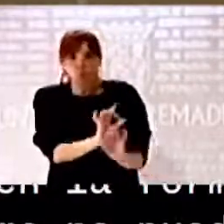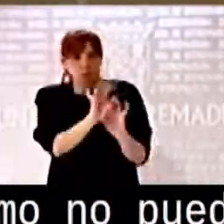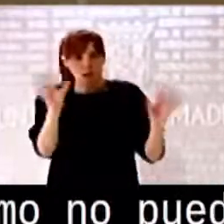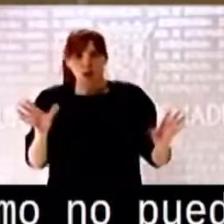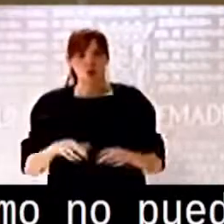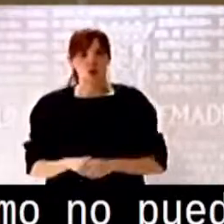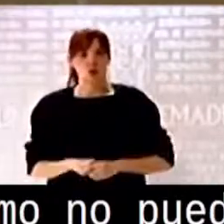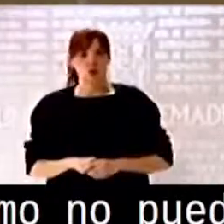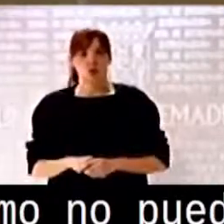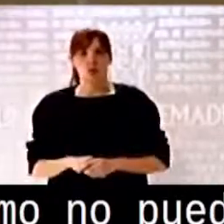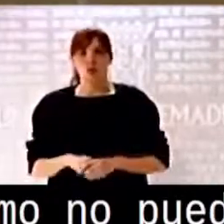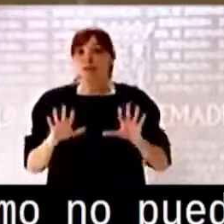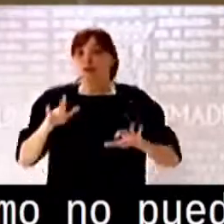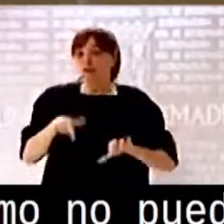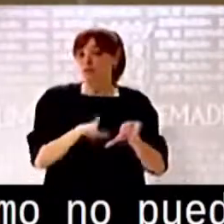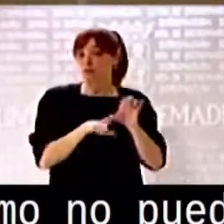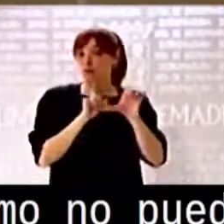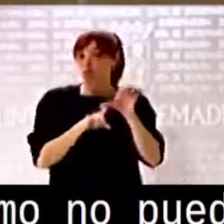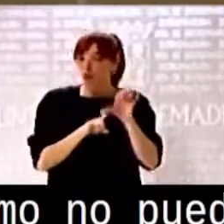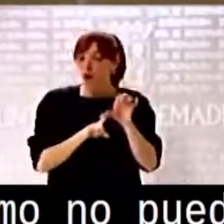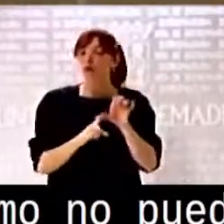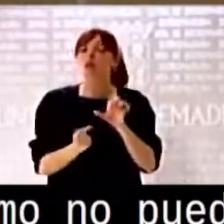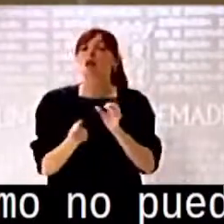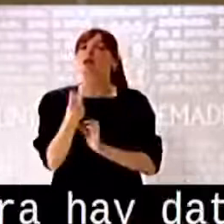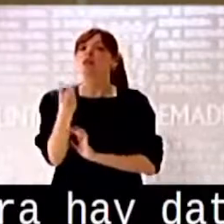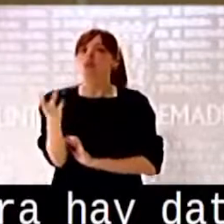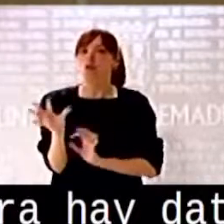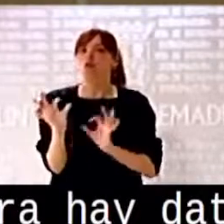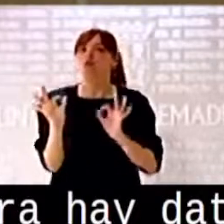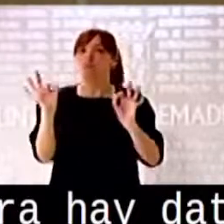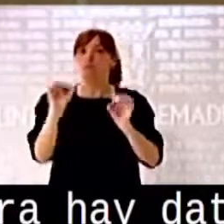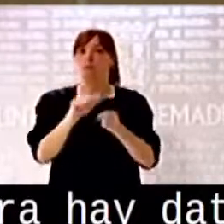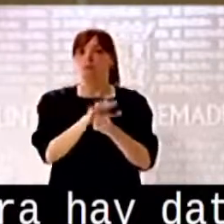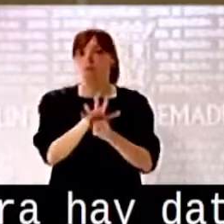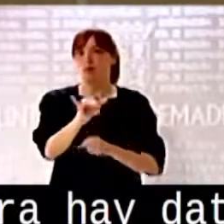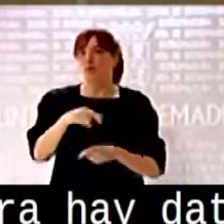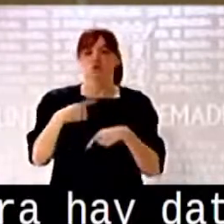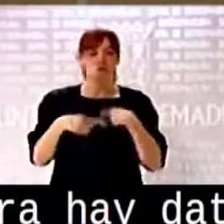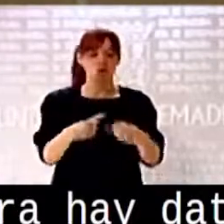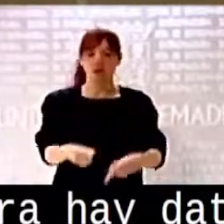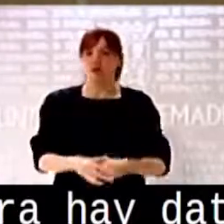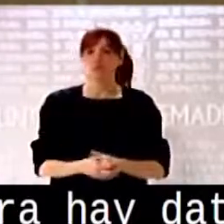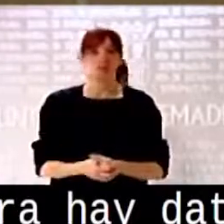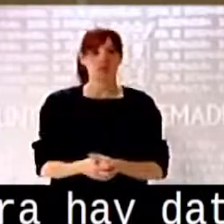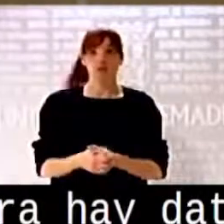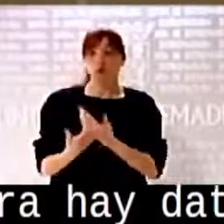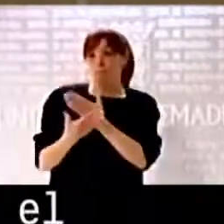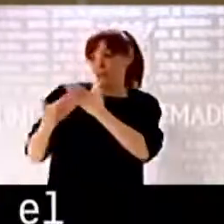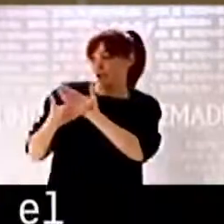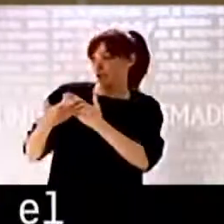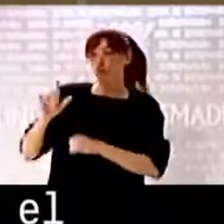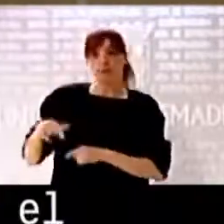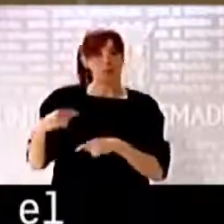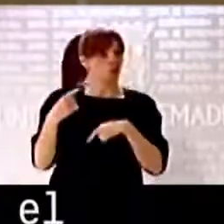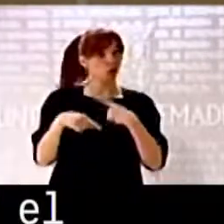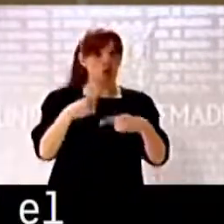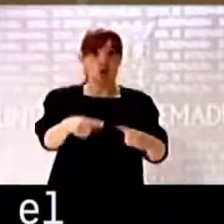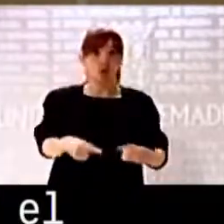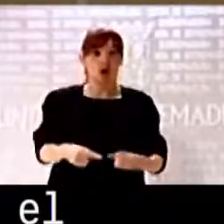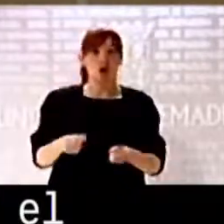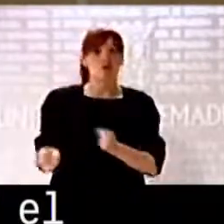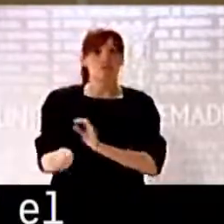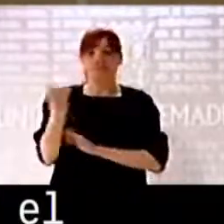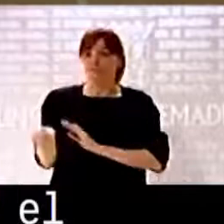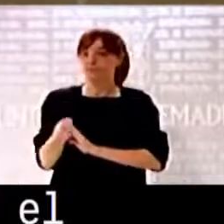puede ser de otra manera. Pero en Extremadura hay datos sobre la pandemia todos los días, y el Ministerio también da datos sobre